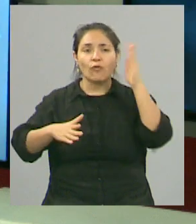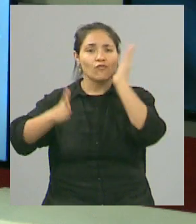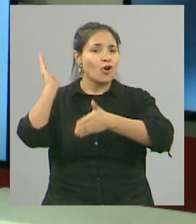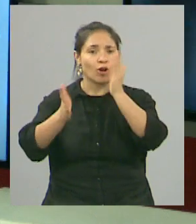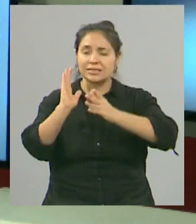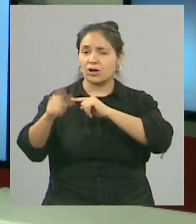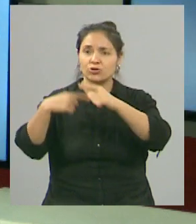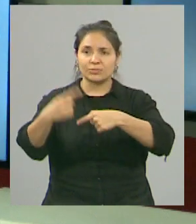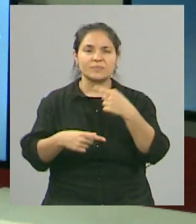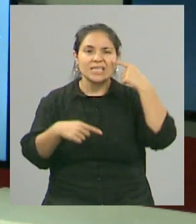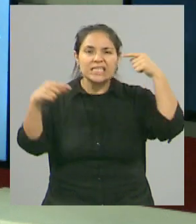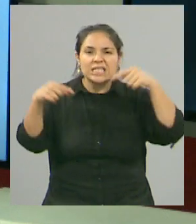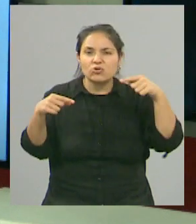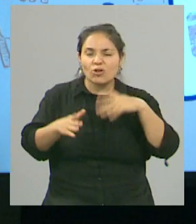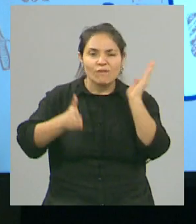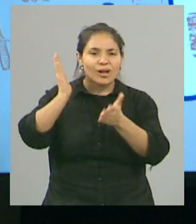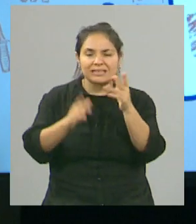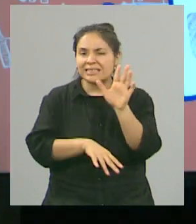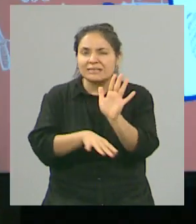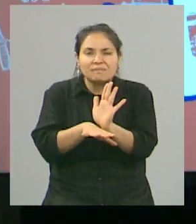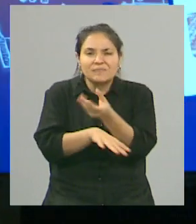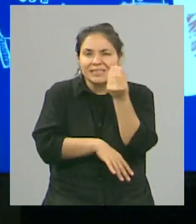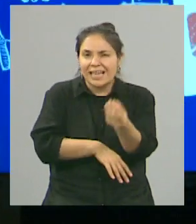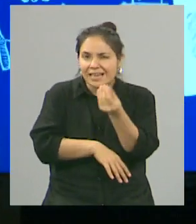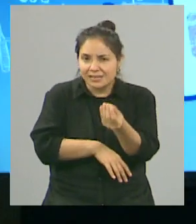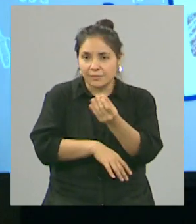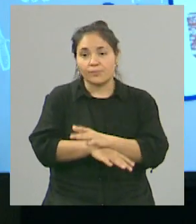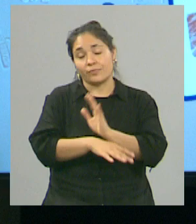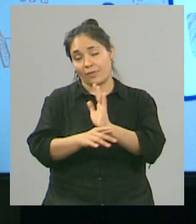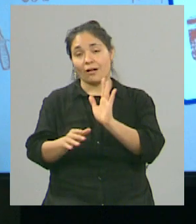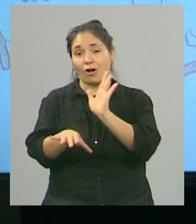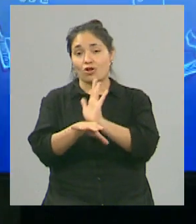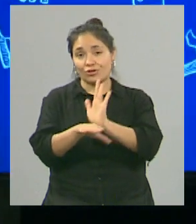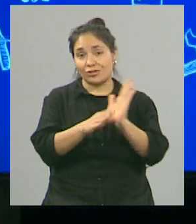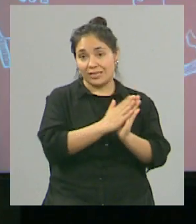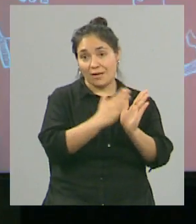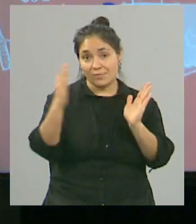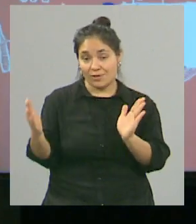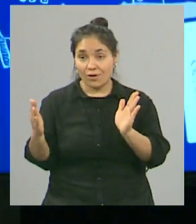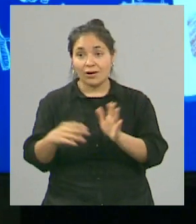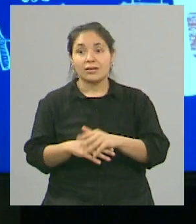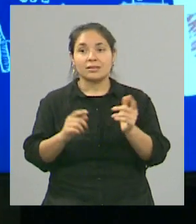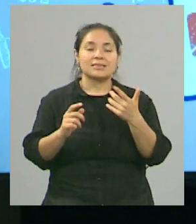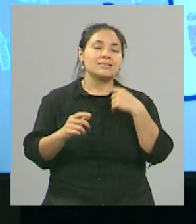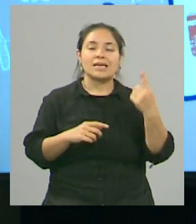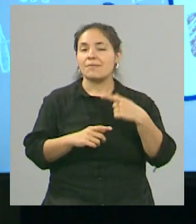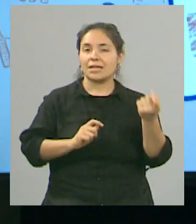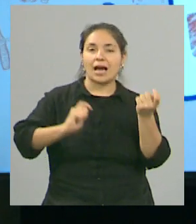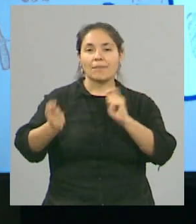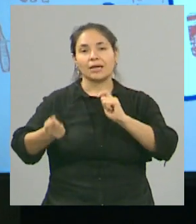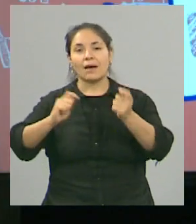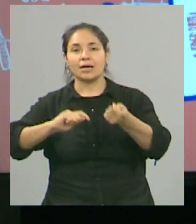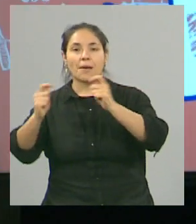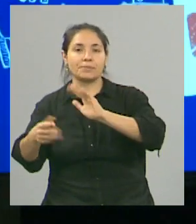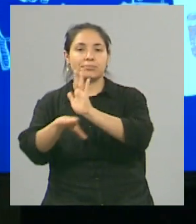¿Qué es la violencia institucional? Bueno, a ver, como todo concepto, como toda categoría, muta, se mueve, es dinámica y